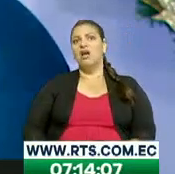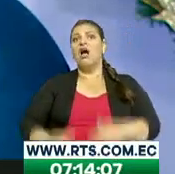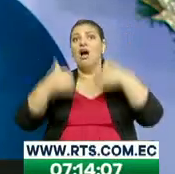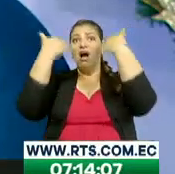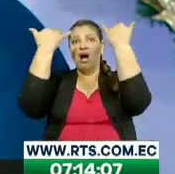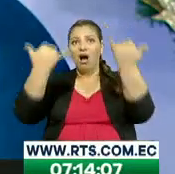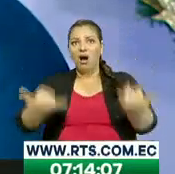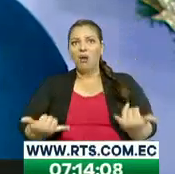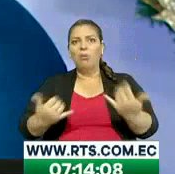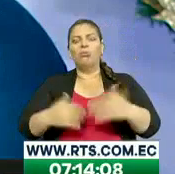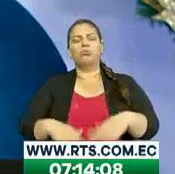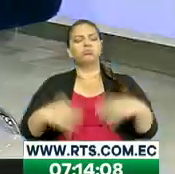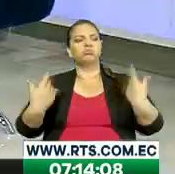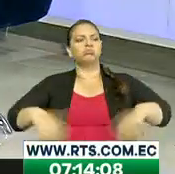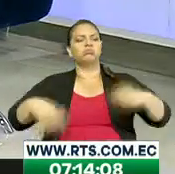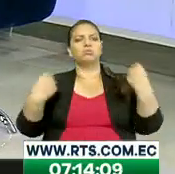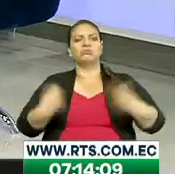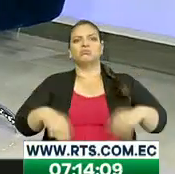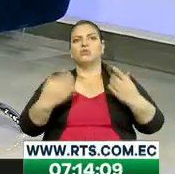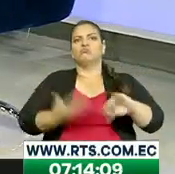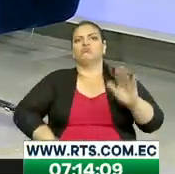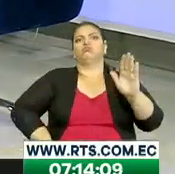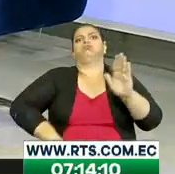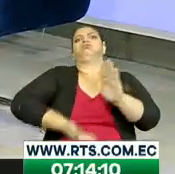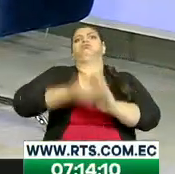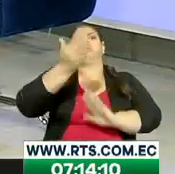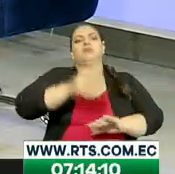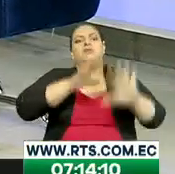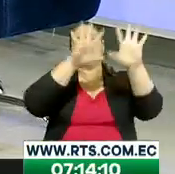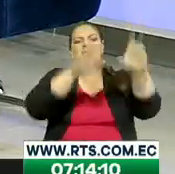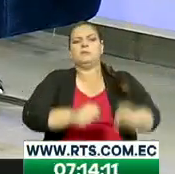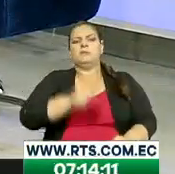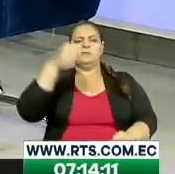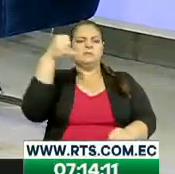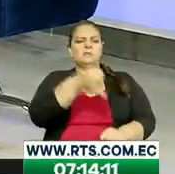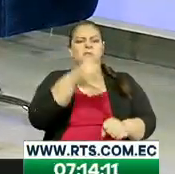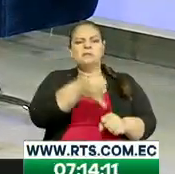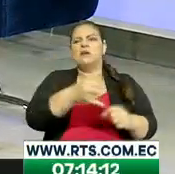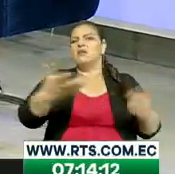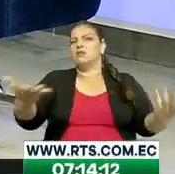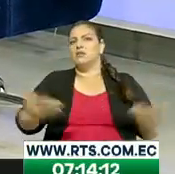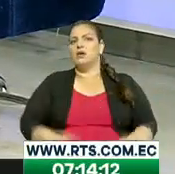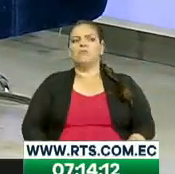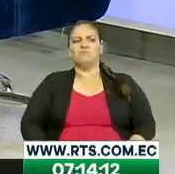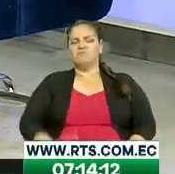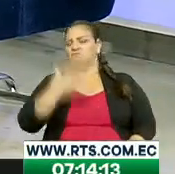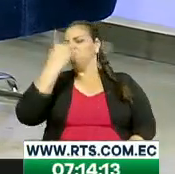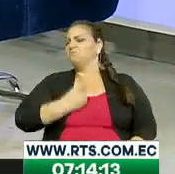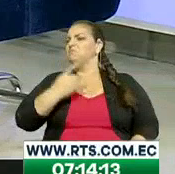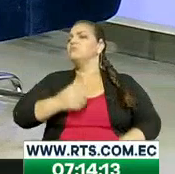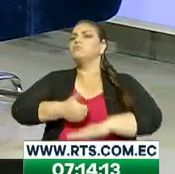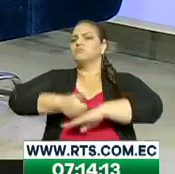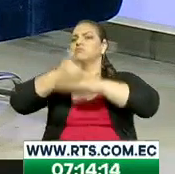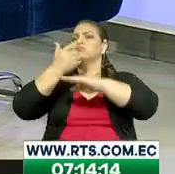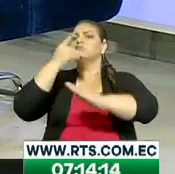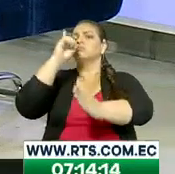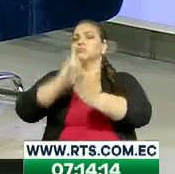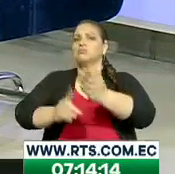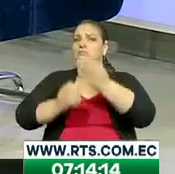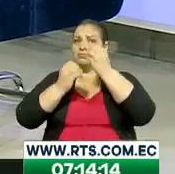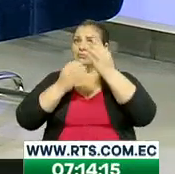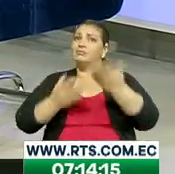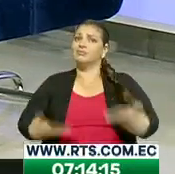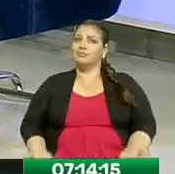que ha venido ocurriendo todo el tiempo. Paola, un poco para entrar en contexto y en materia, ¿podría contarnos